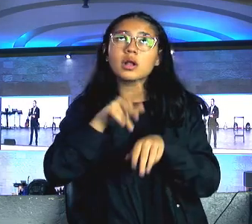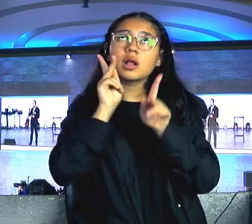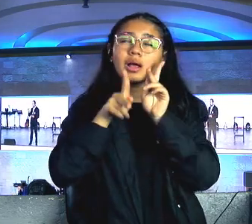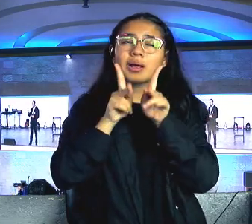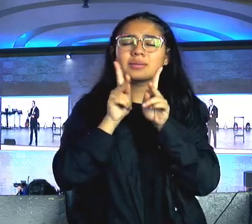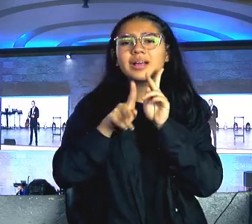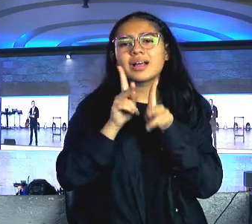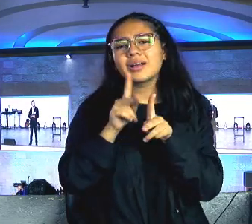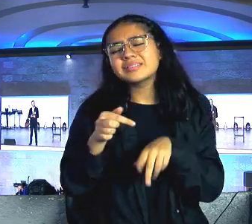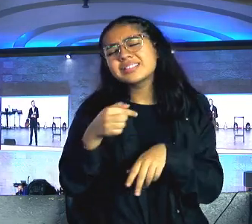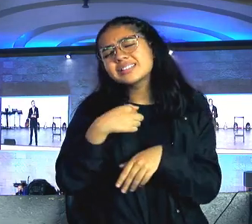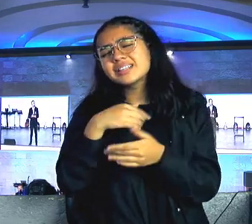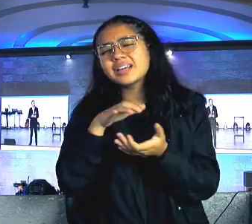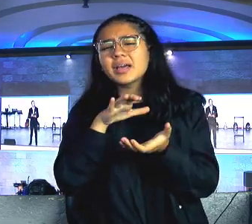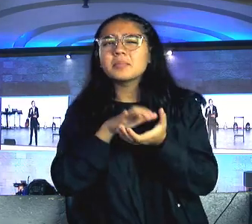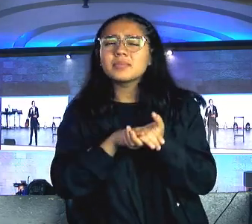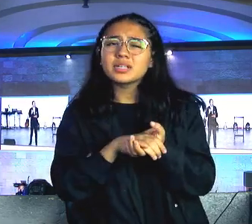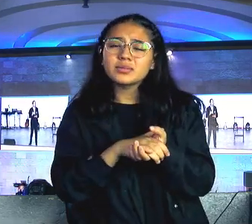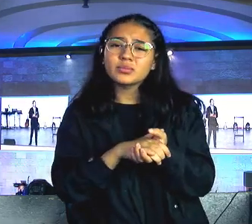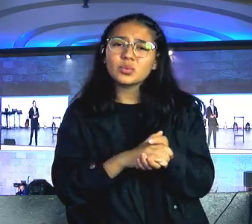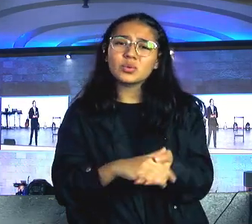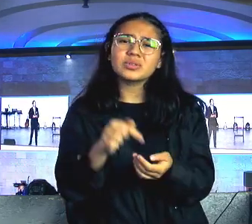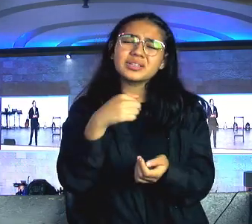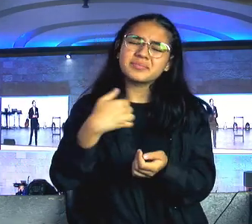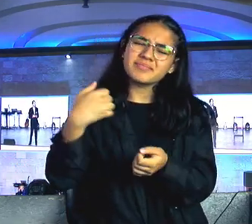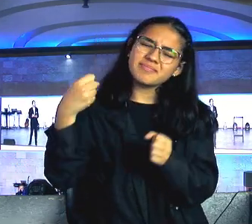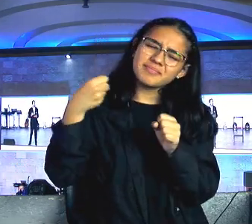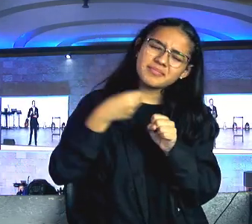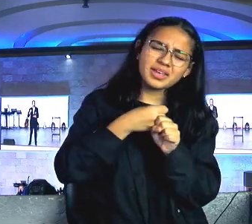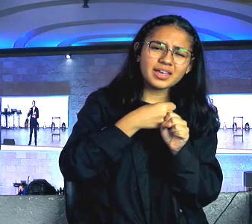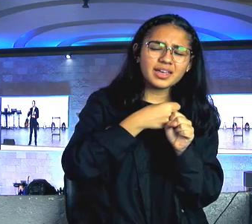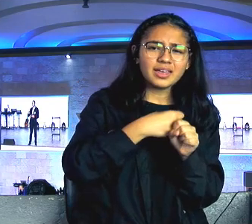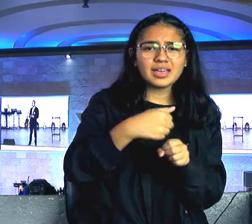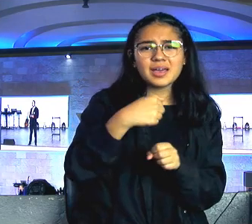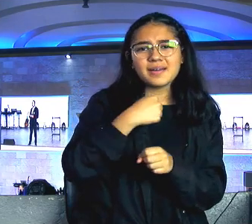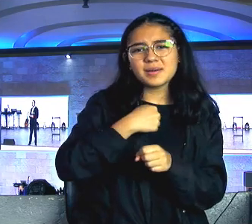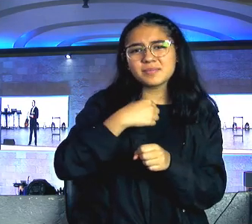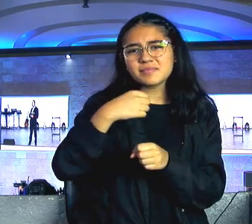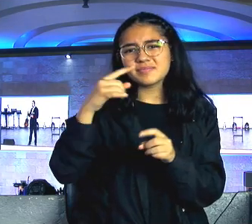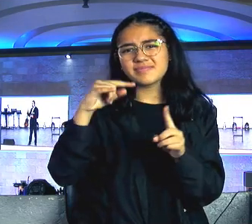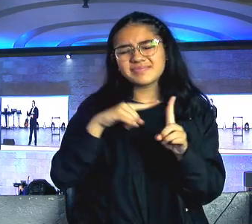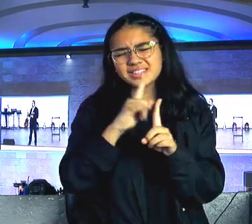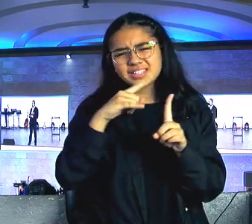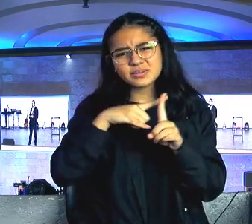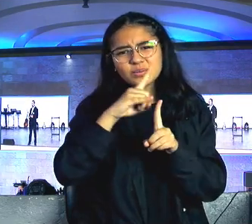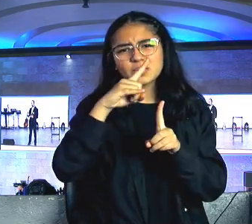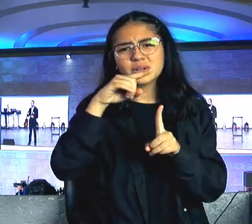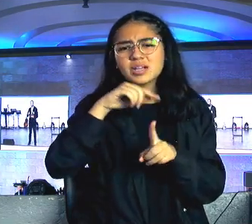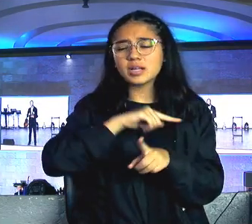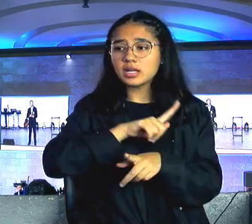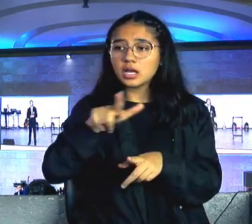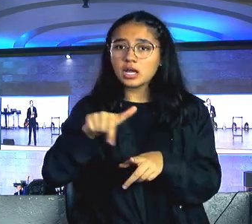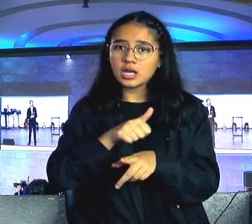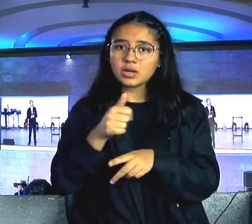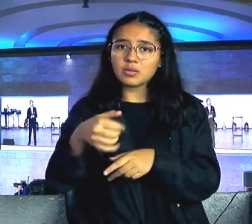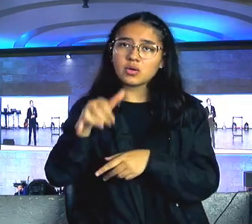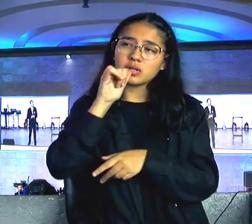es que mi marido, pues de repente me pega y de repente me insulta y de repente se emborracha, pero es buena